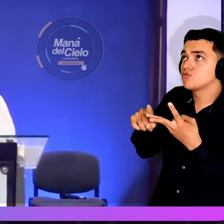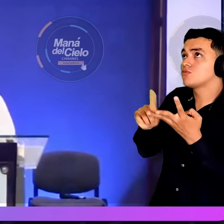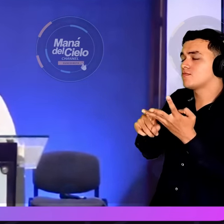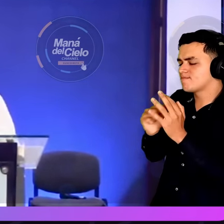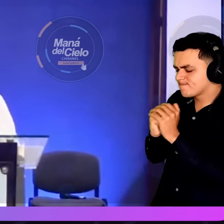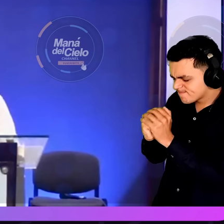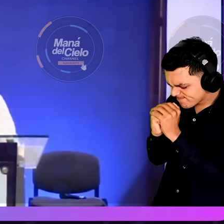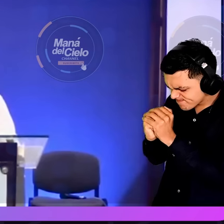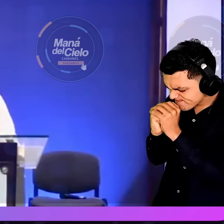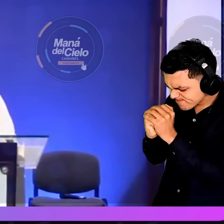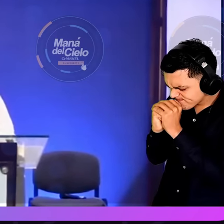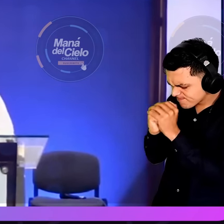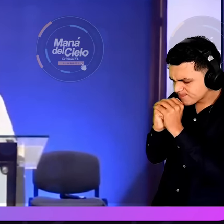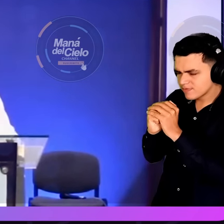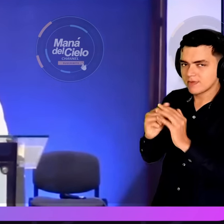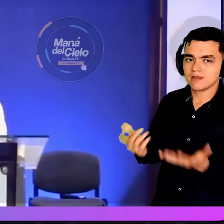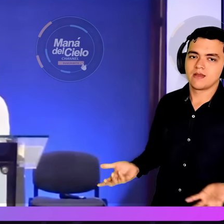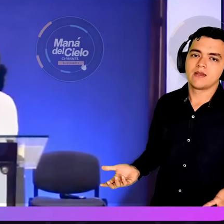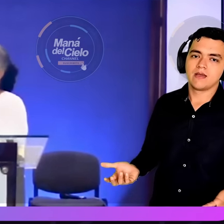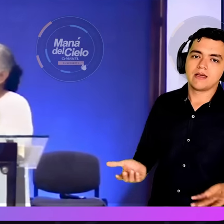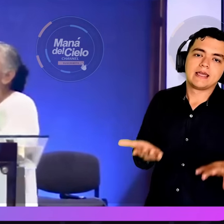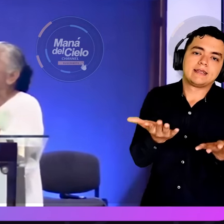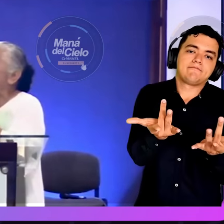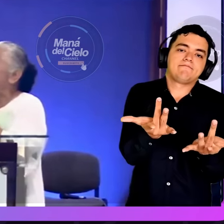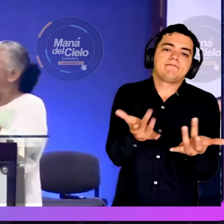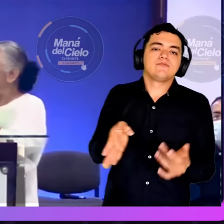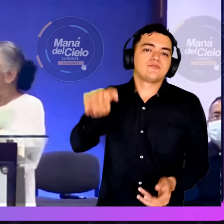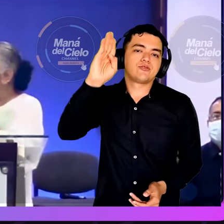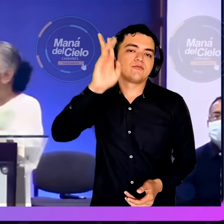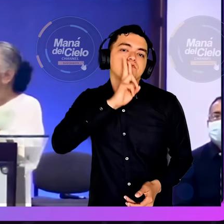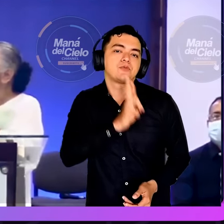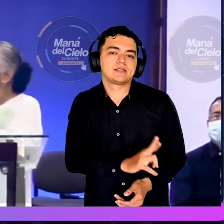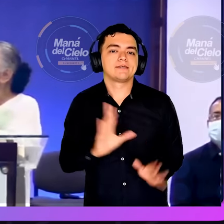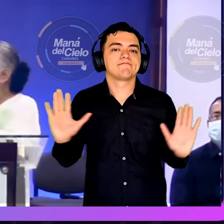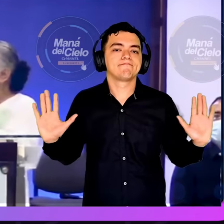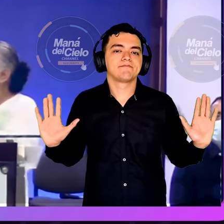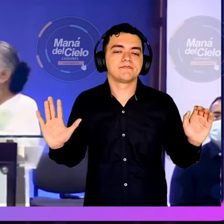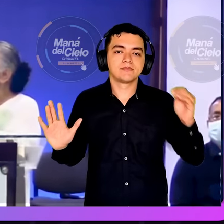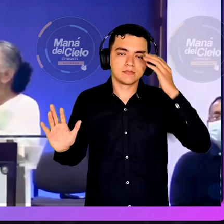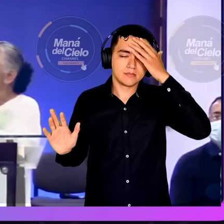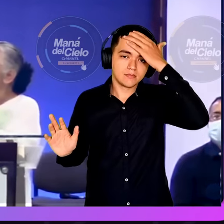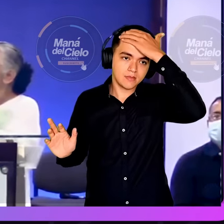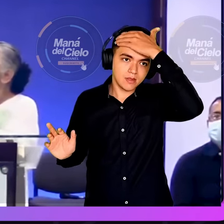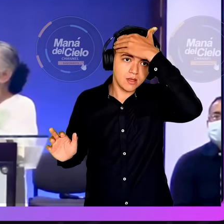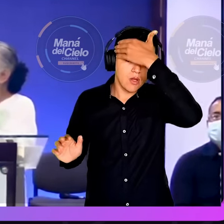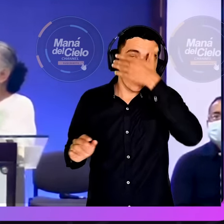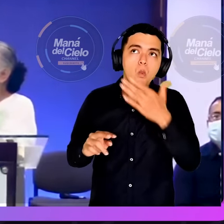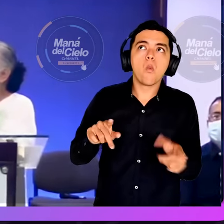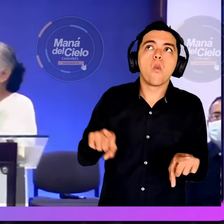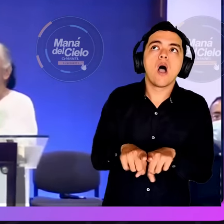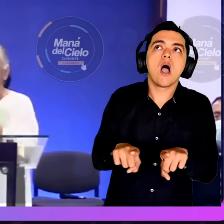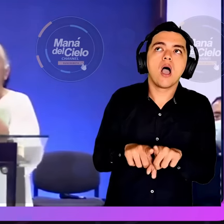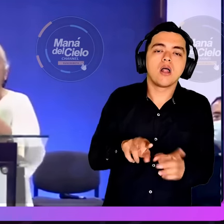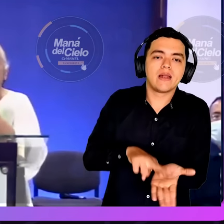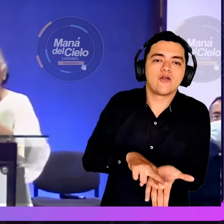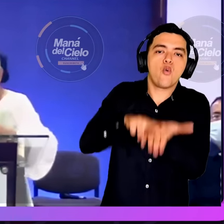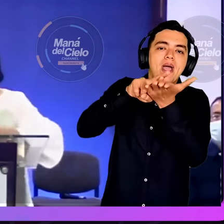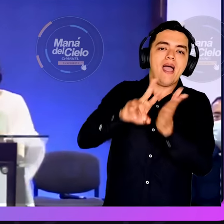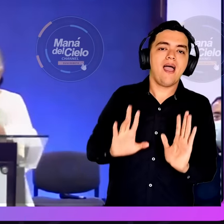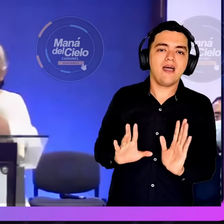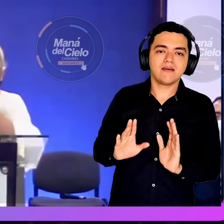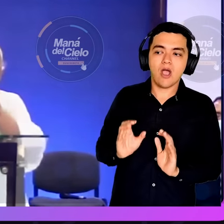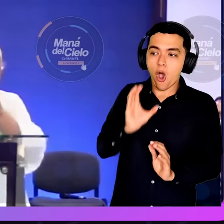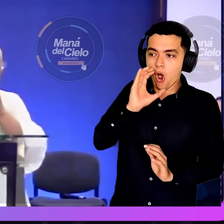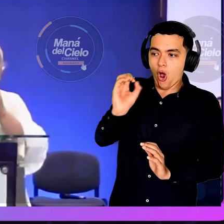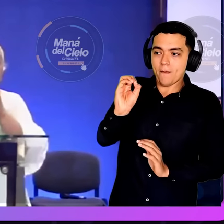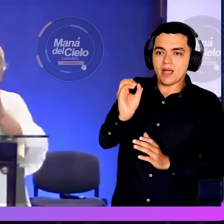le pides perdón, bueno, se sana el corazón. No va a venir a tus brazos de una vez, pero ya. Número uno, se sanó el corazón. Número dos, pediste perdón. Número tres,